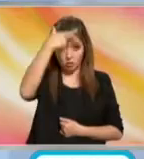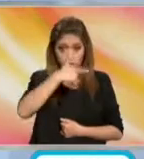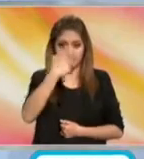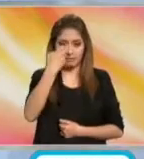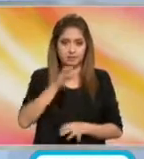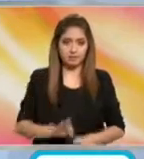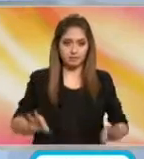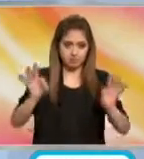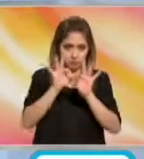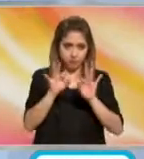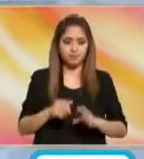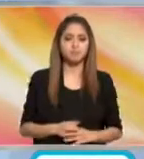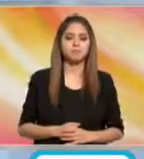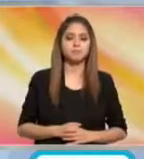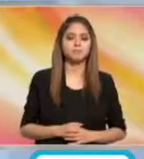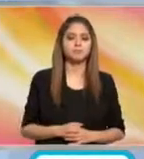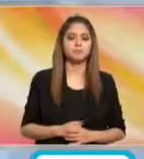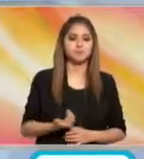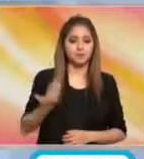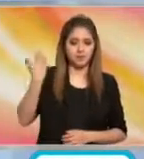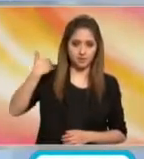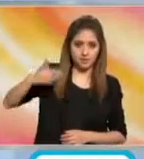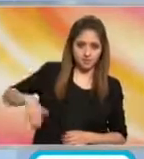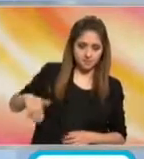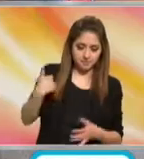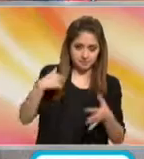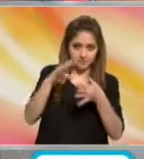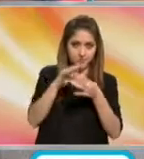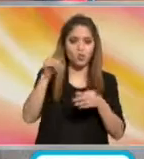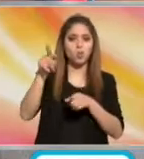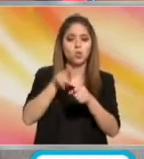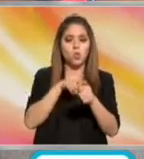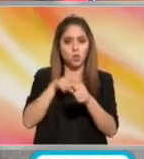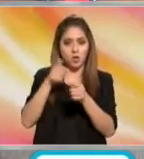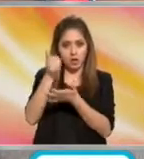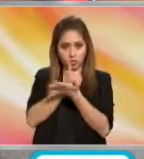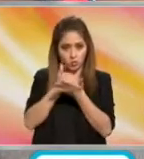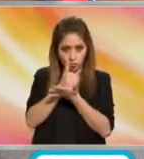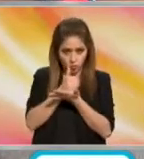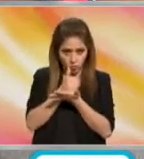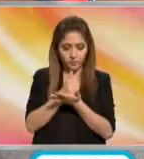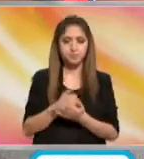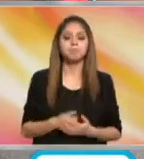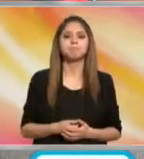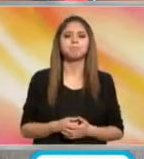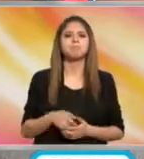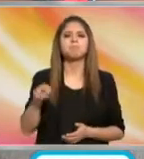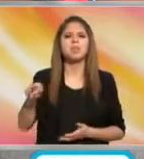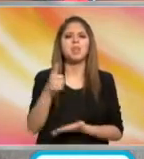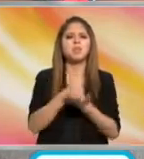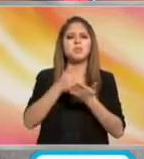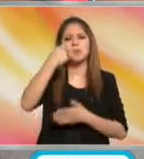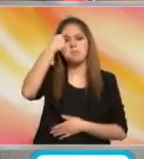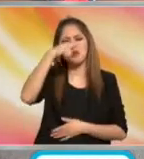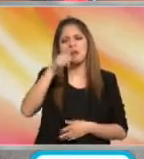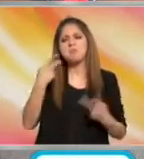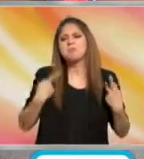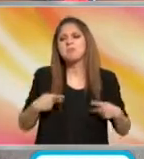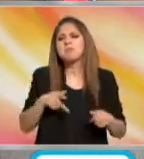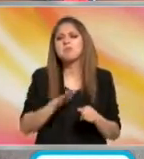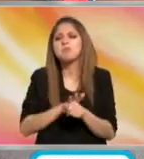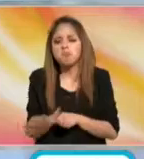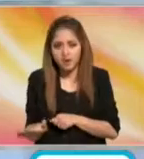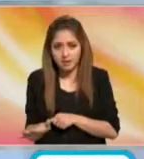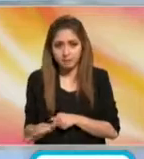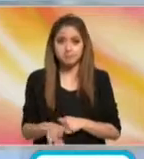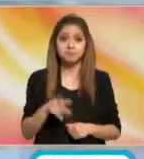importante, ¿no? Muy bien. Te mencionaba, por ejemplo, el azul. ¿A quién le puede servir el azul? A las personas que